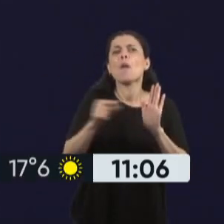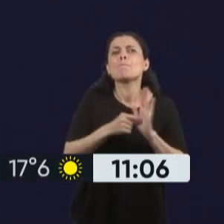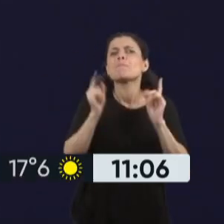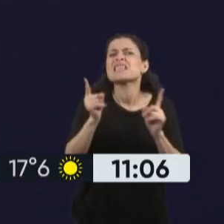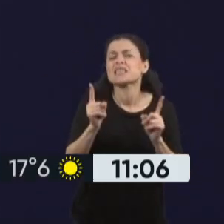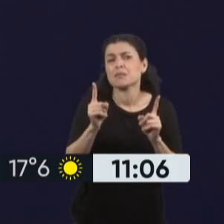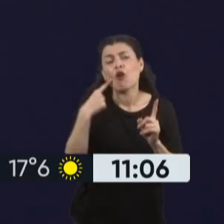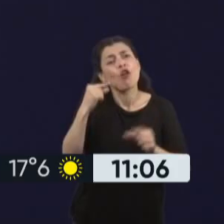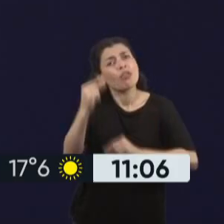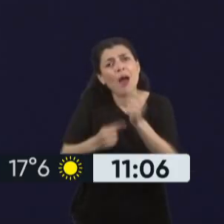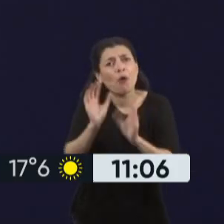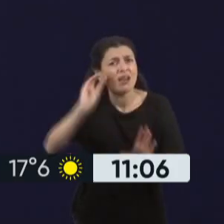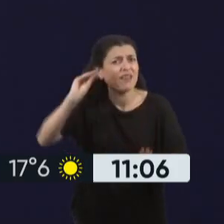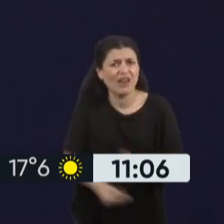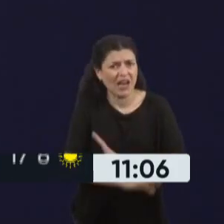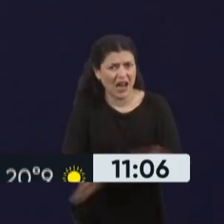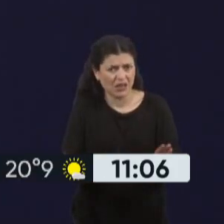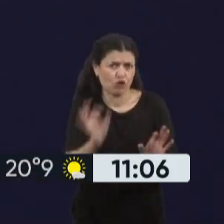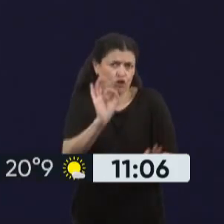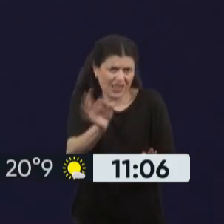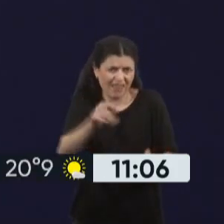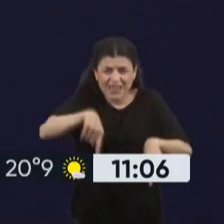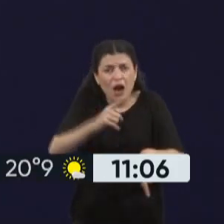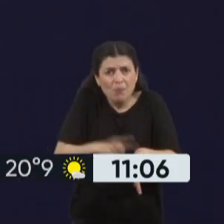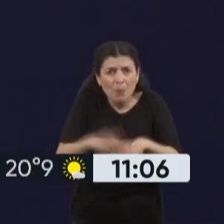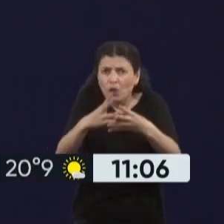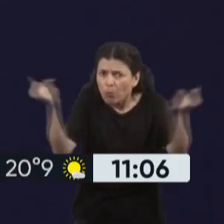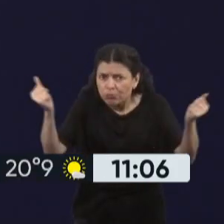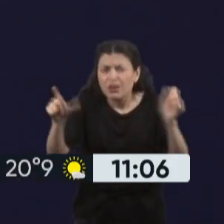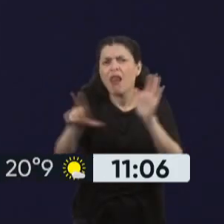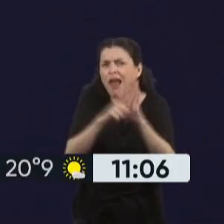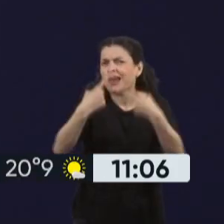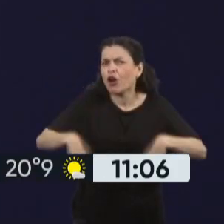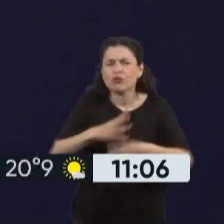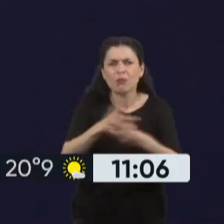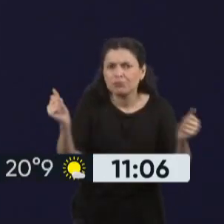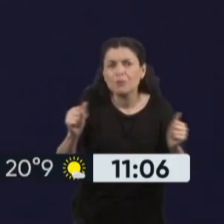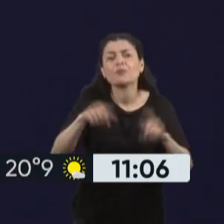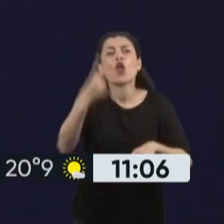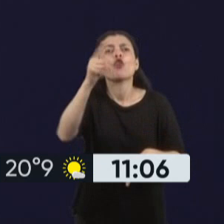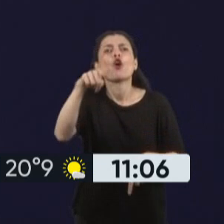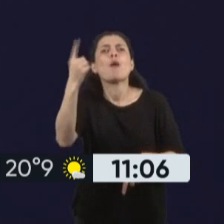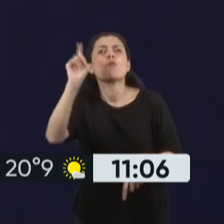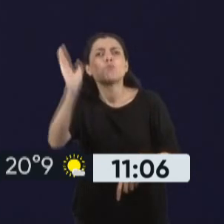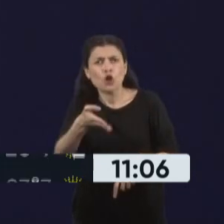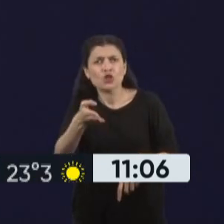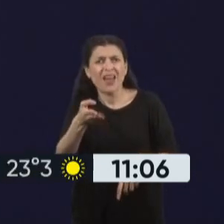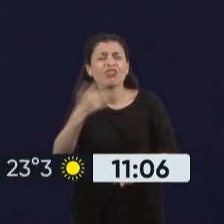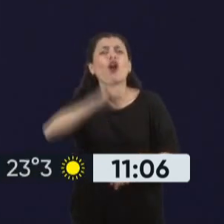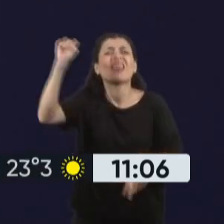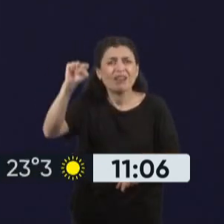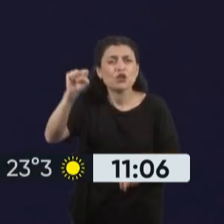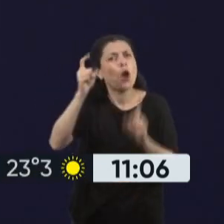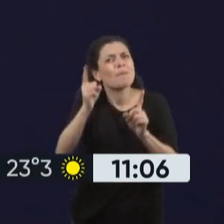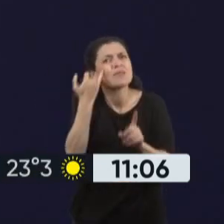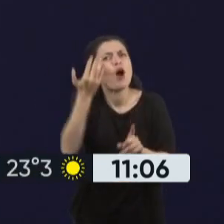eso hoy no existe. A pesar de eso, hoy la inflación es del 2,1%, mientras que en aquel momento, con todos esos controles y